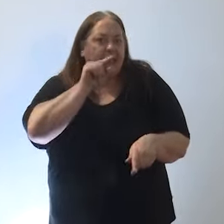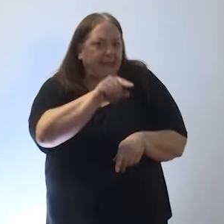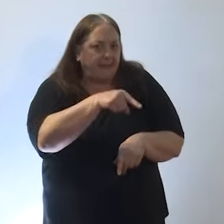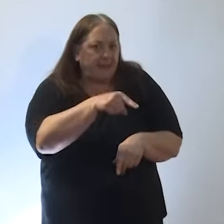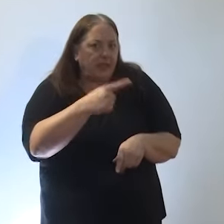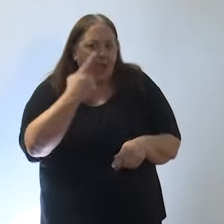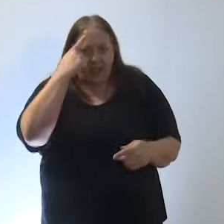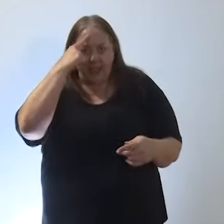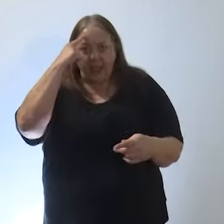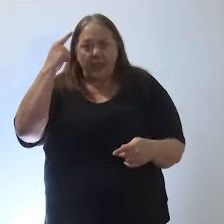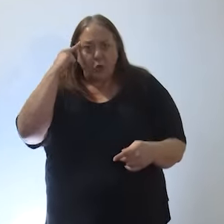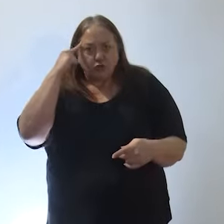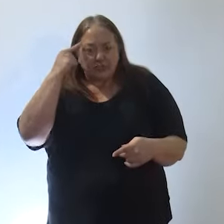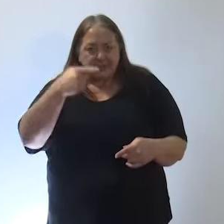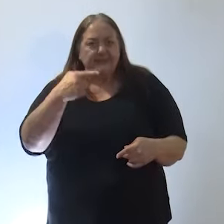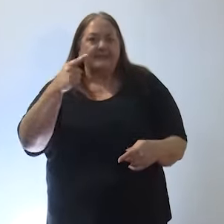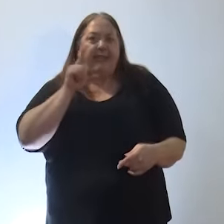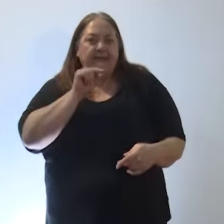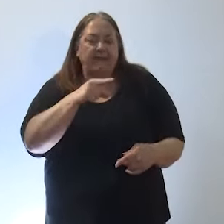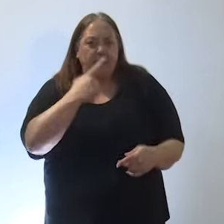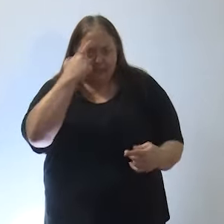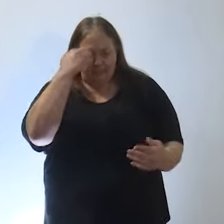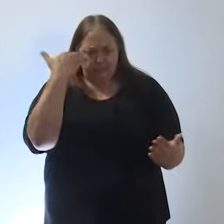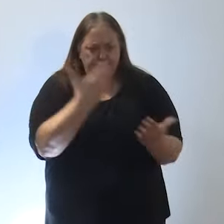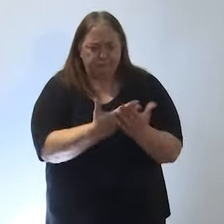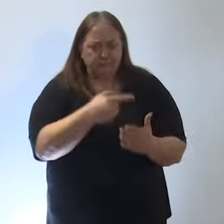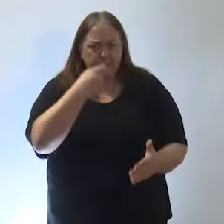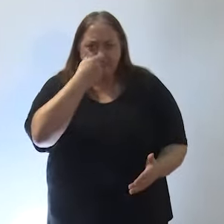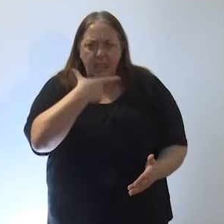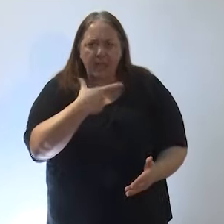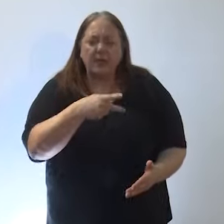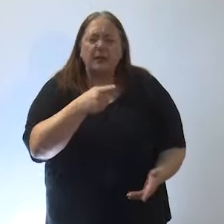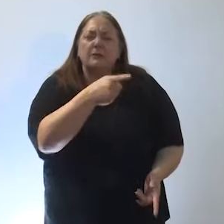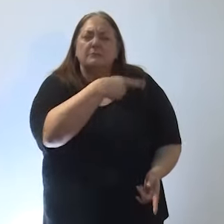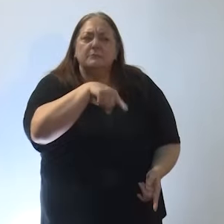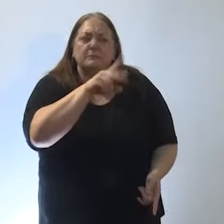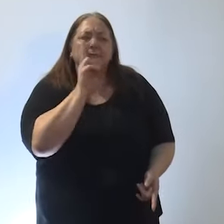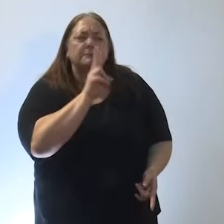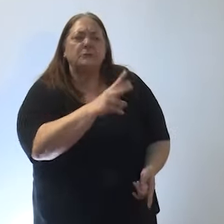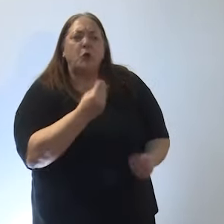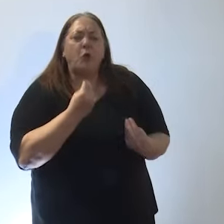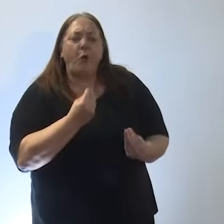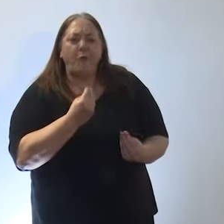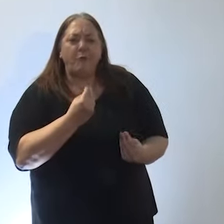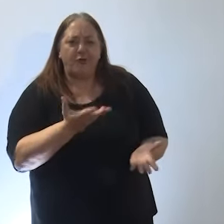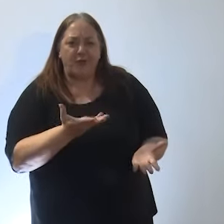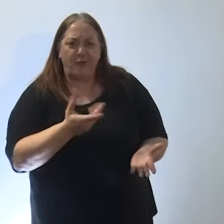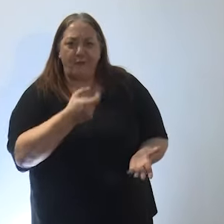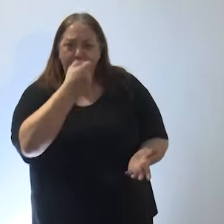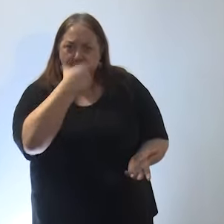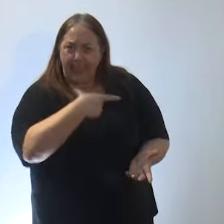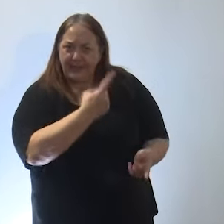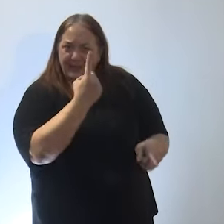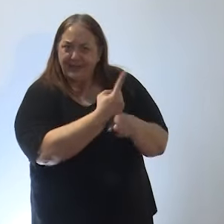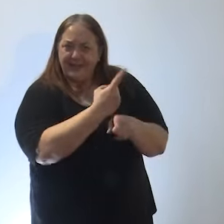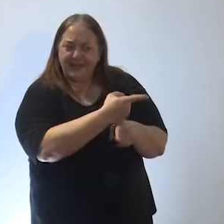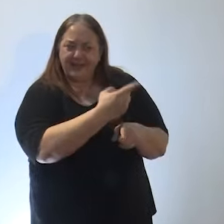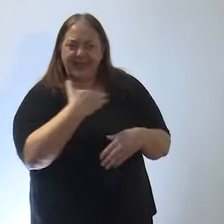acuerdo con macri cómo lo lee se supone que era uno de los que generó esa